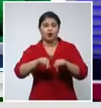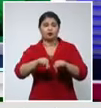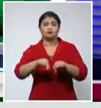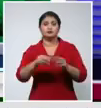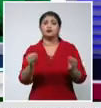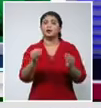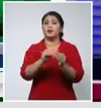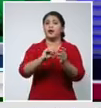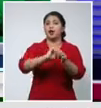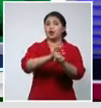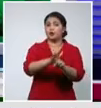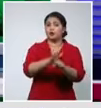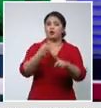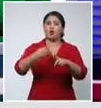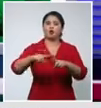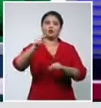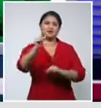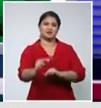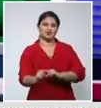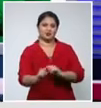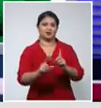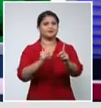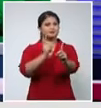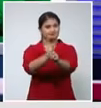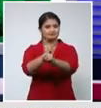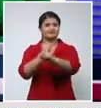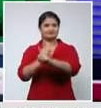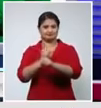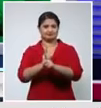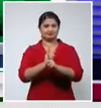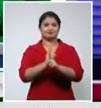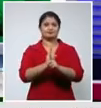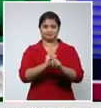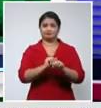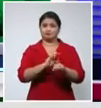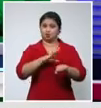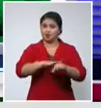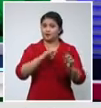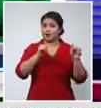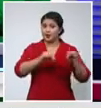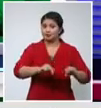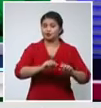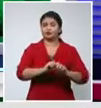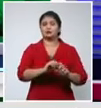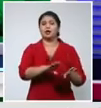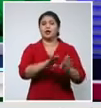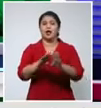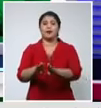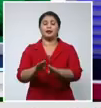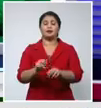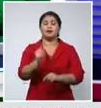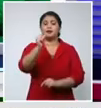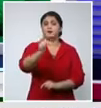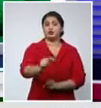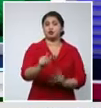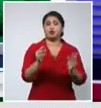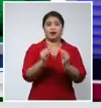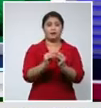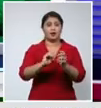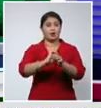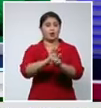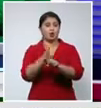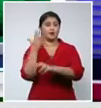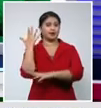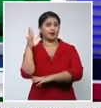casos confirmados previamente. Un paciente con fuente de infección en el extranjero, y ya se